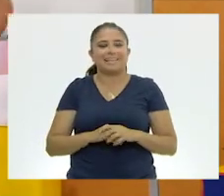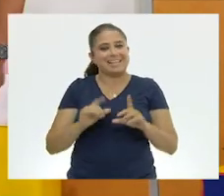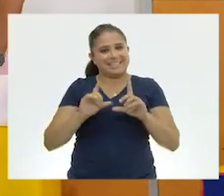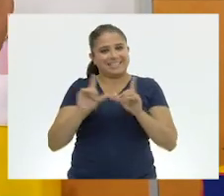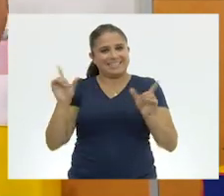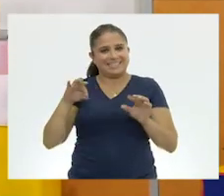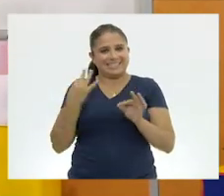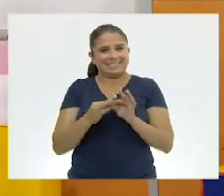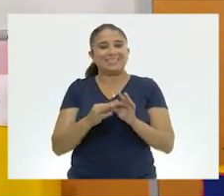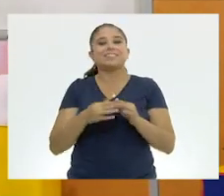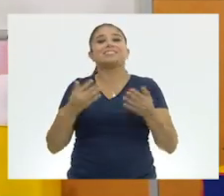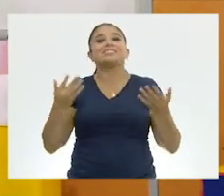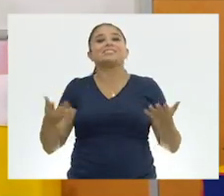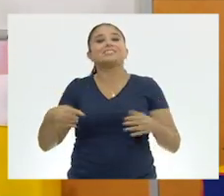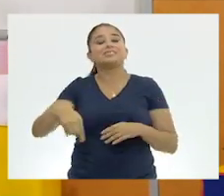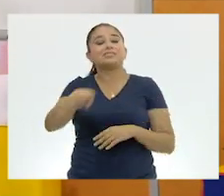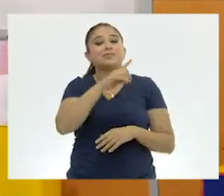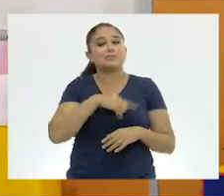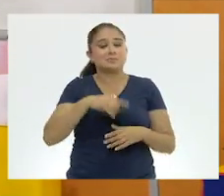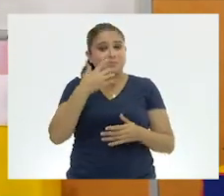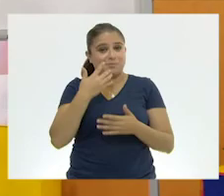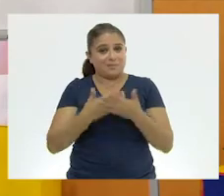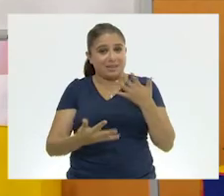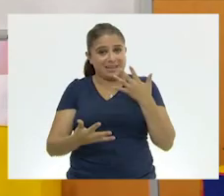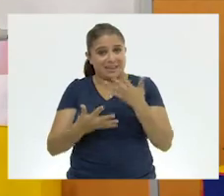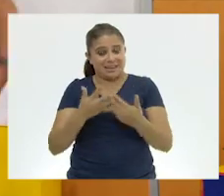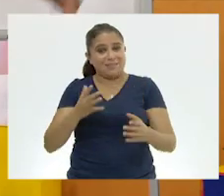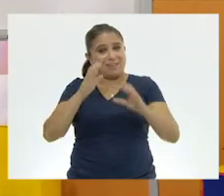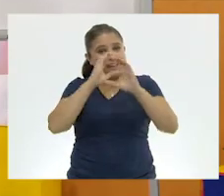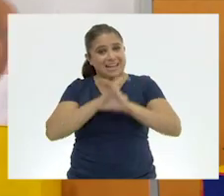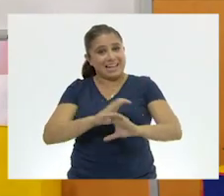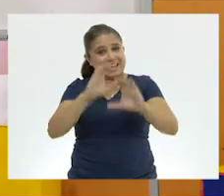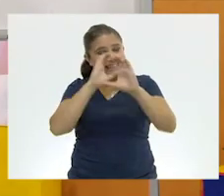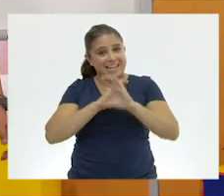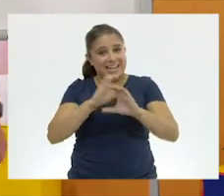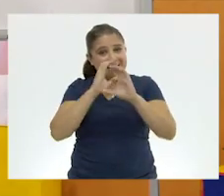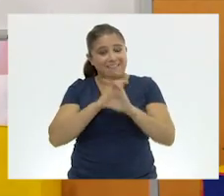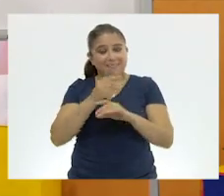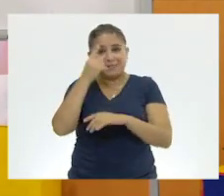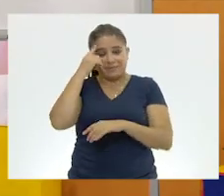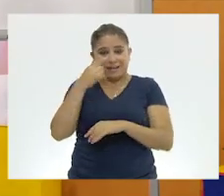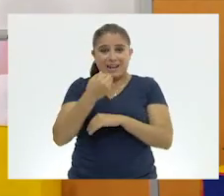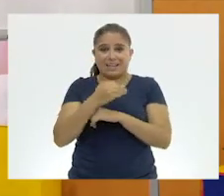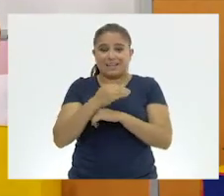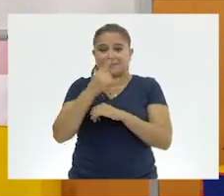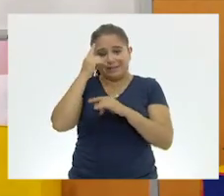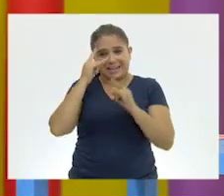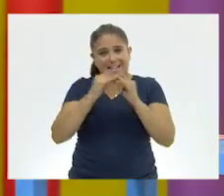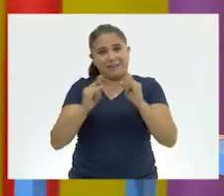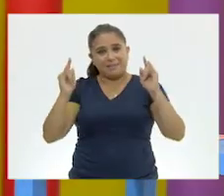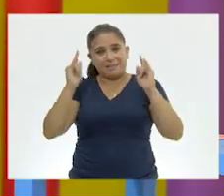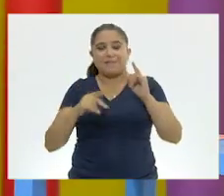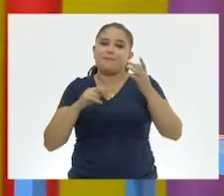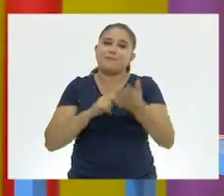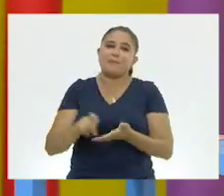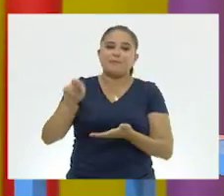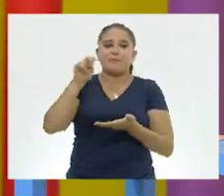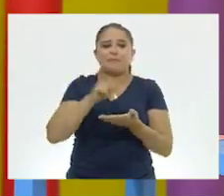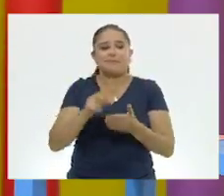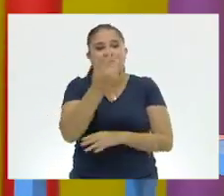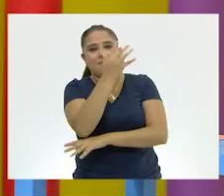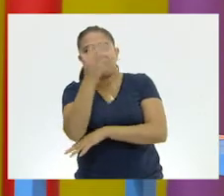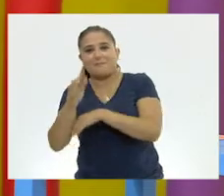Listo. ¿Qué te parece si para animarnos cantamos una canción de campamento como si fuéramos caminando en el